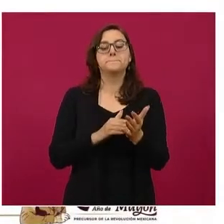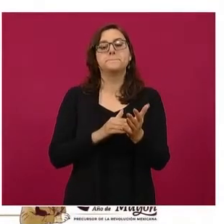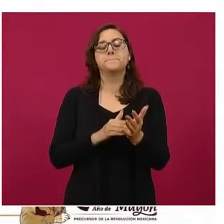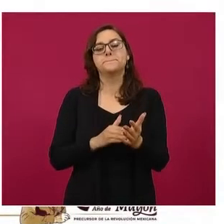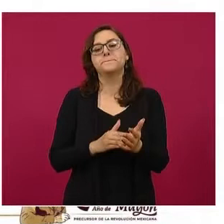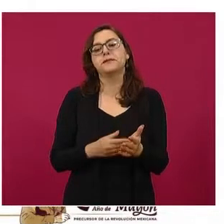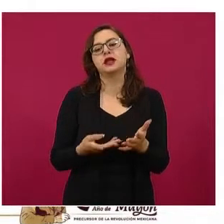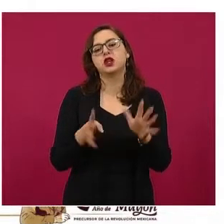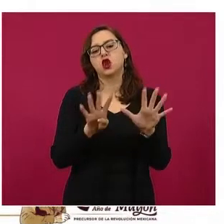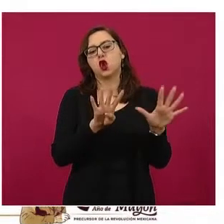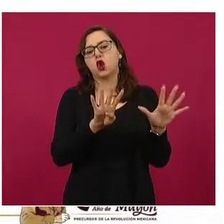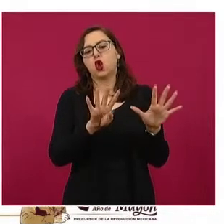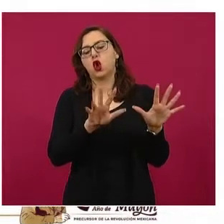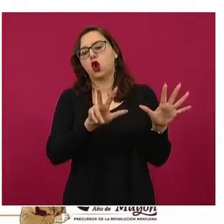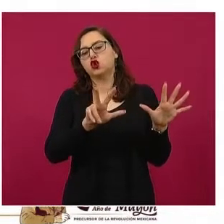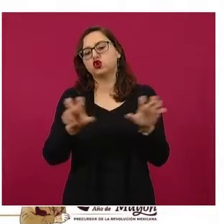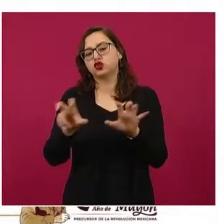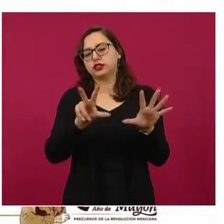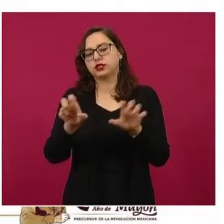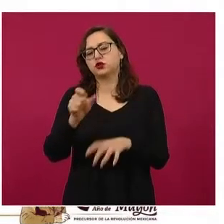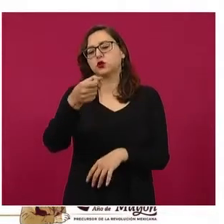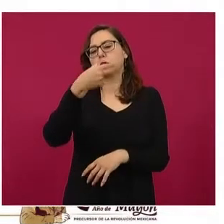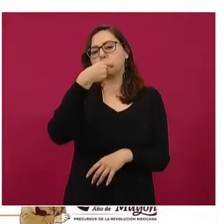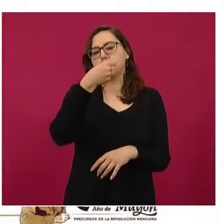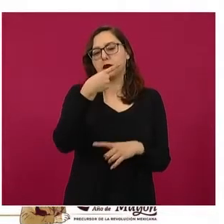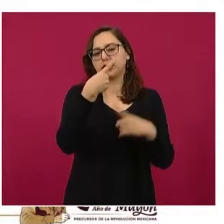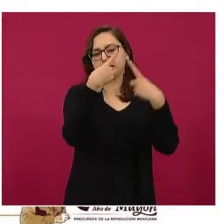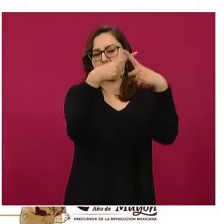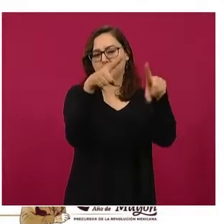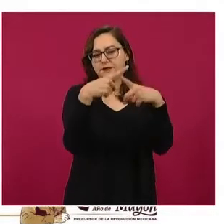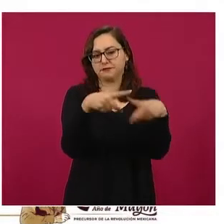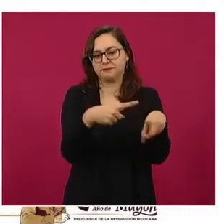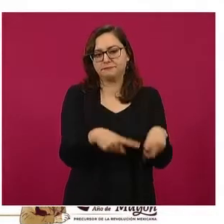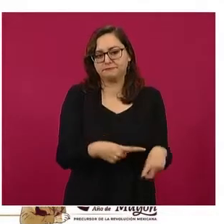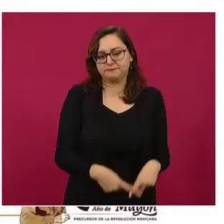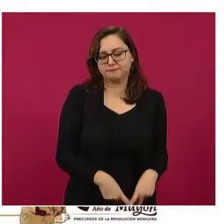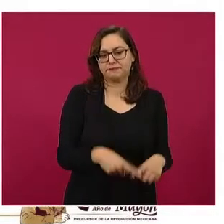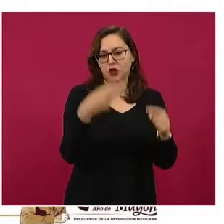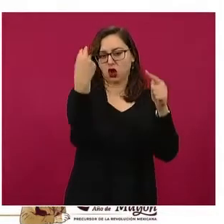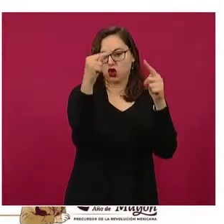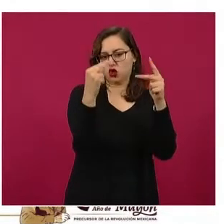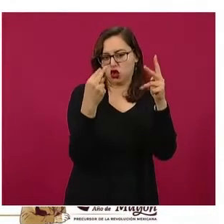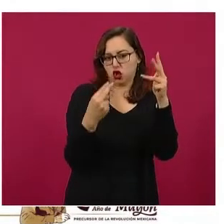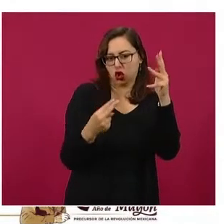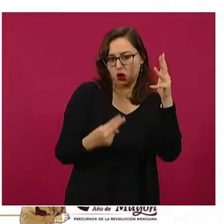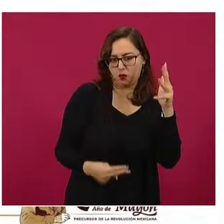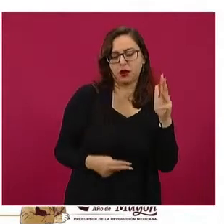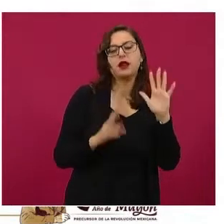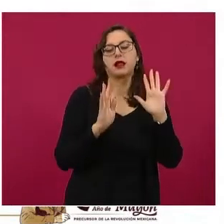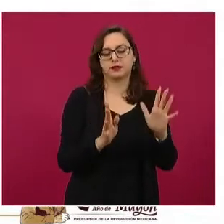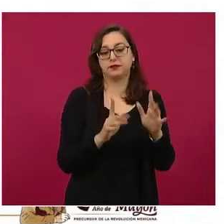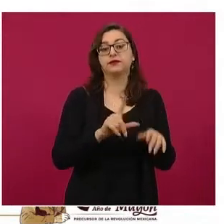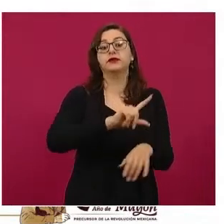claves que se compraron un mil 459 millones